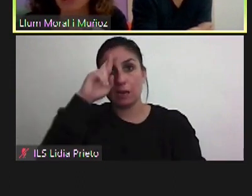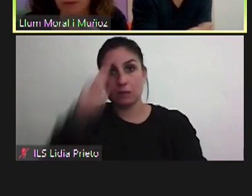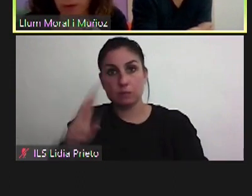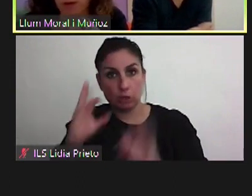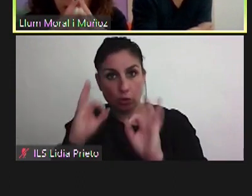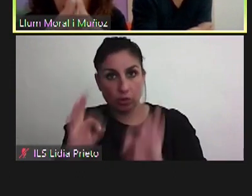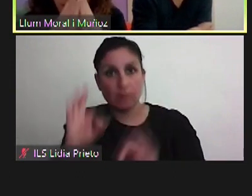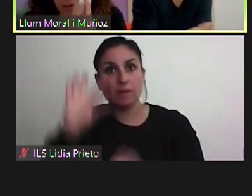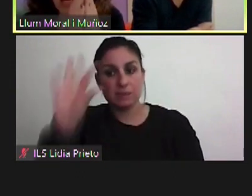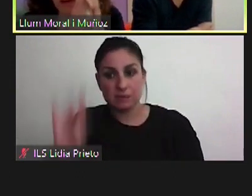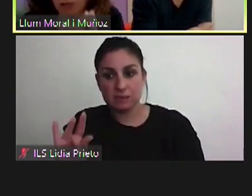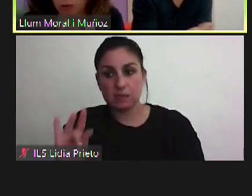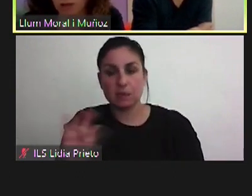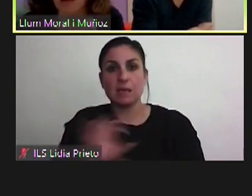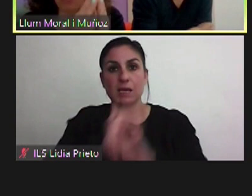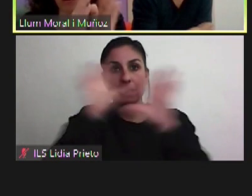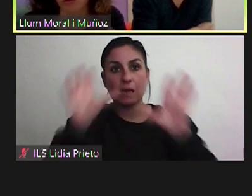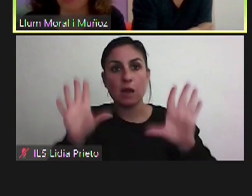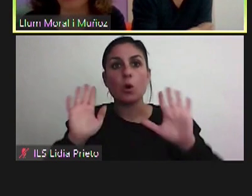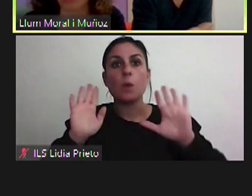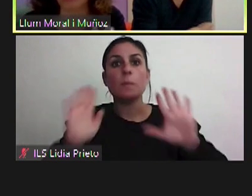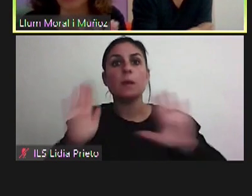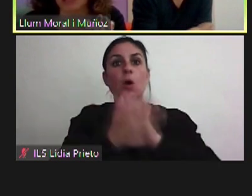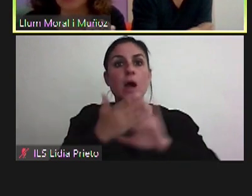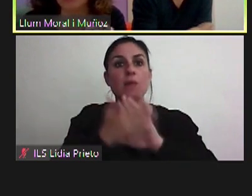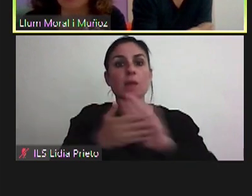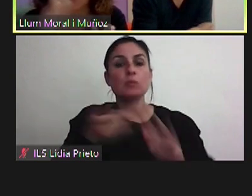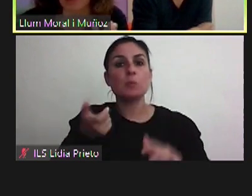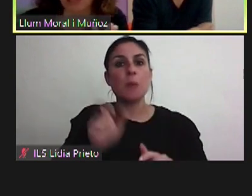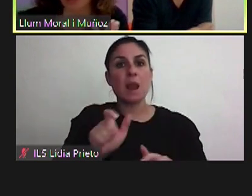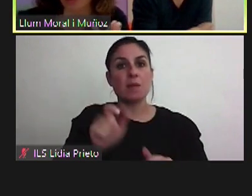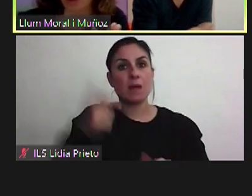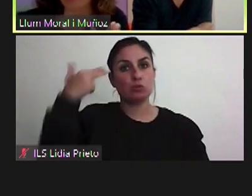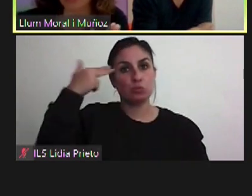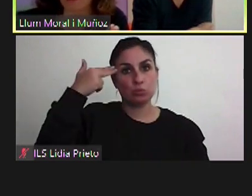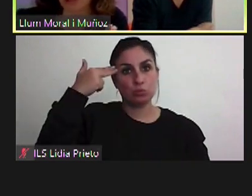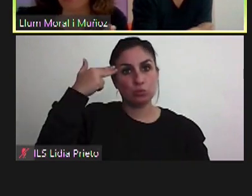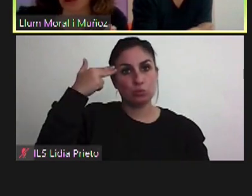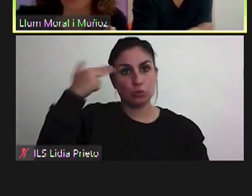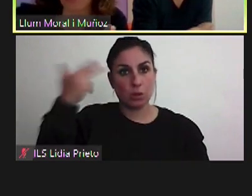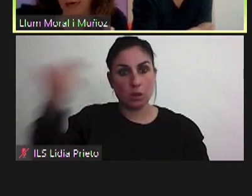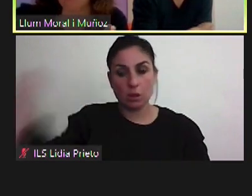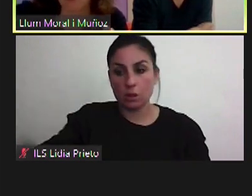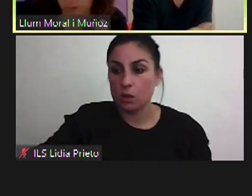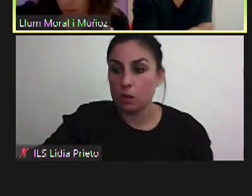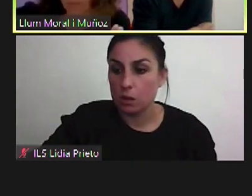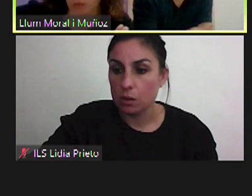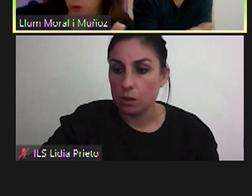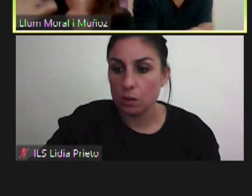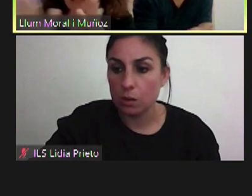sabemos, hablamos de la palabra suicidar, ¿eh? No quiero decir me quiero matar porque no puedo con mi sufrimiento y me acojo a una